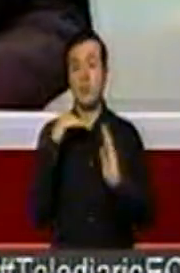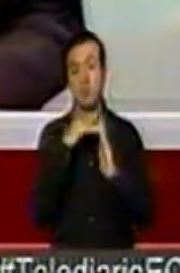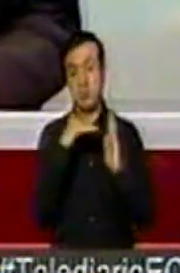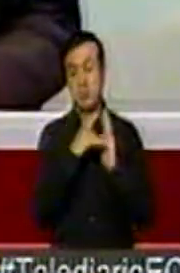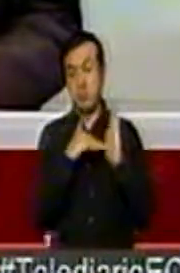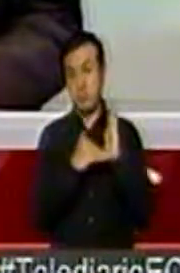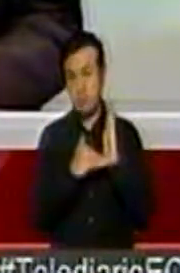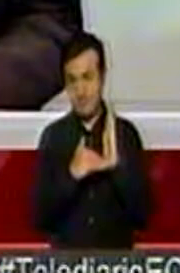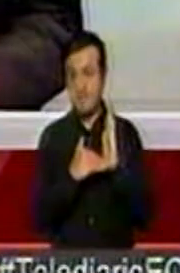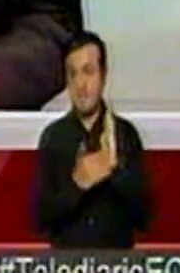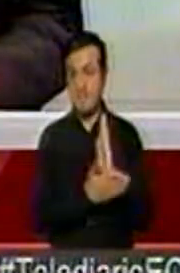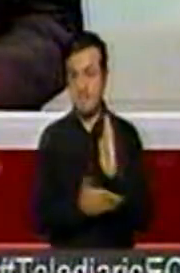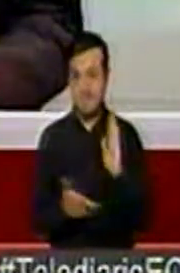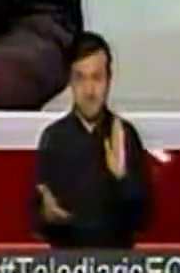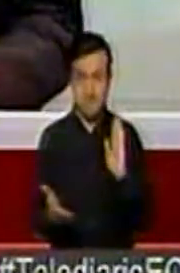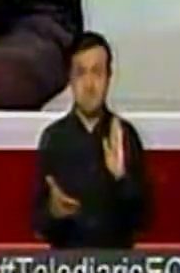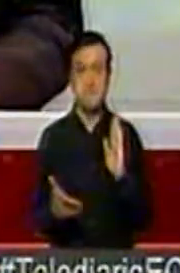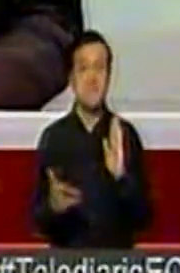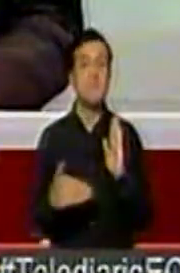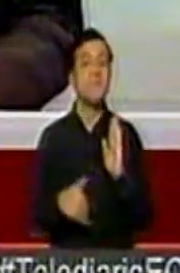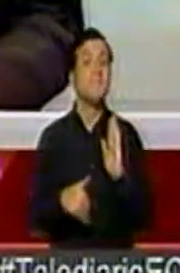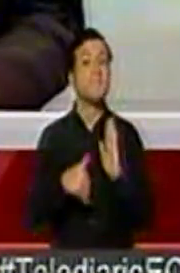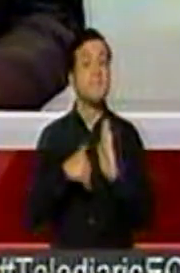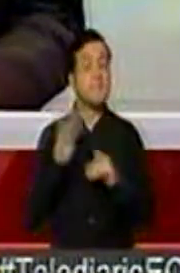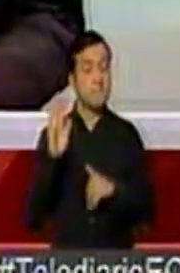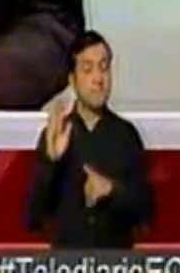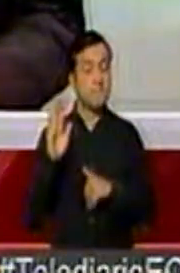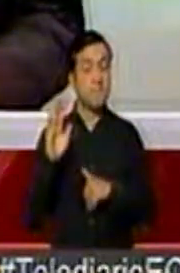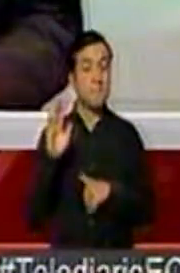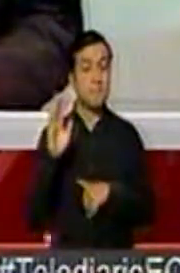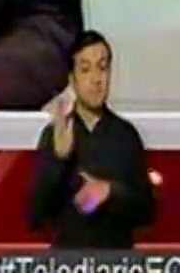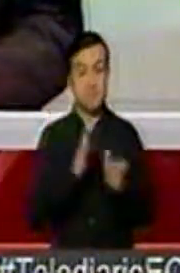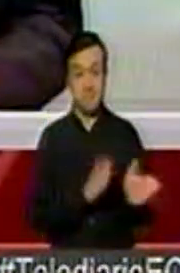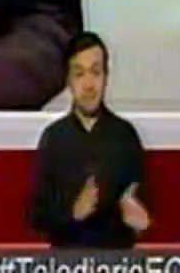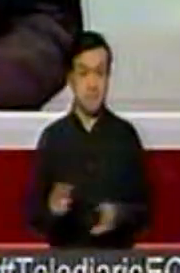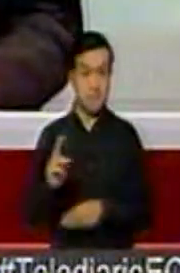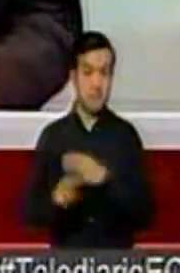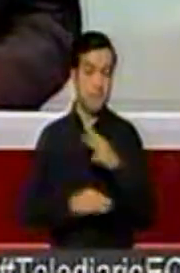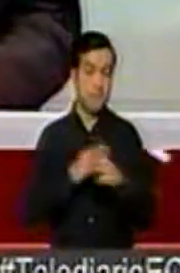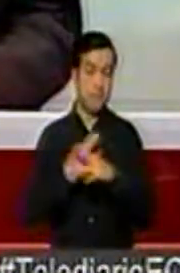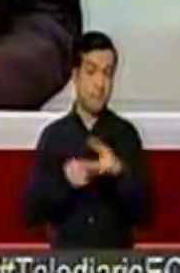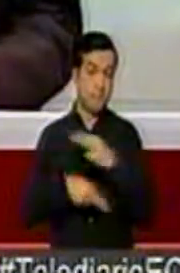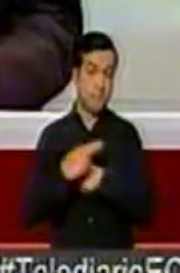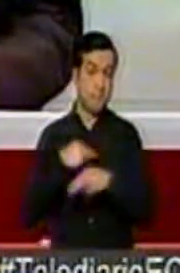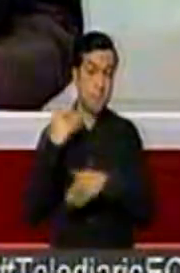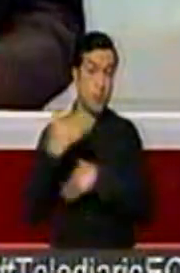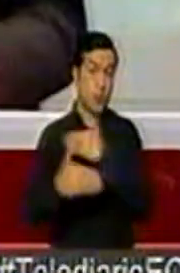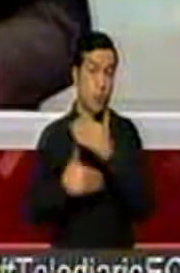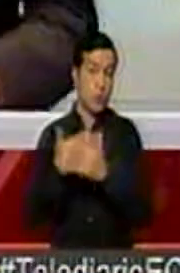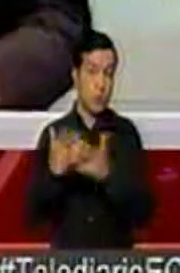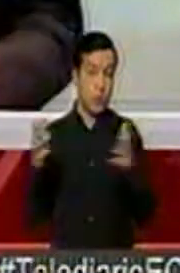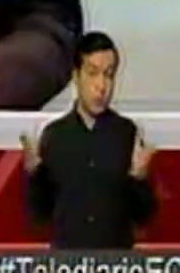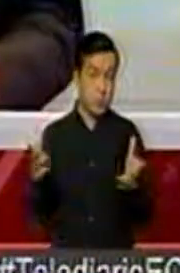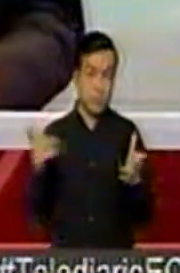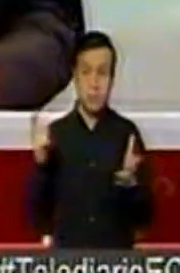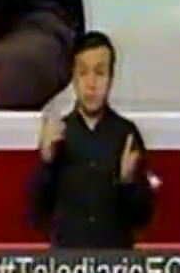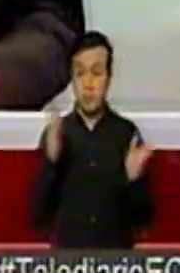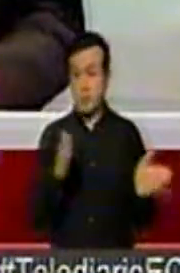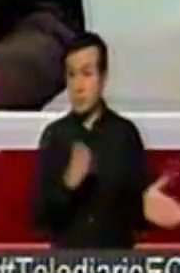vez tienen una regulación mayor que es en la Organización Mundial de Comercio. Los procedimientos para establecer esto deben